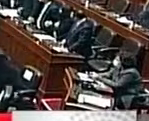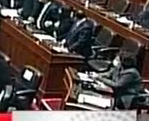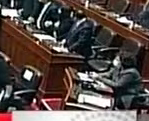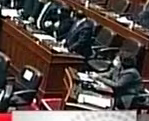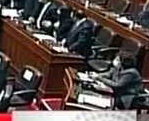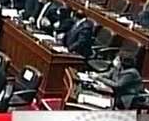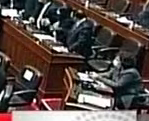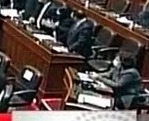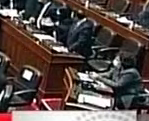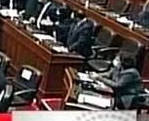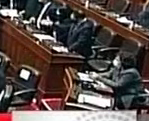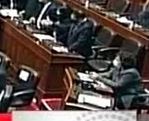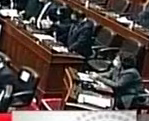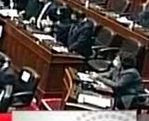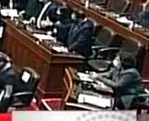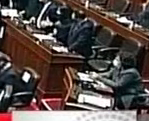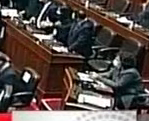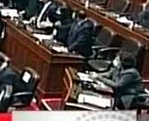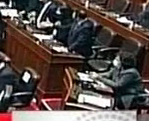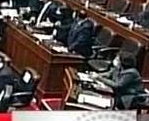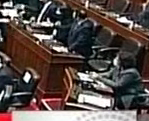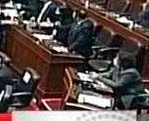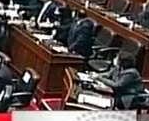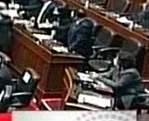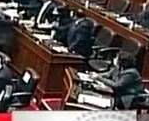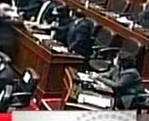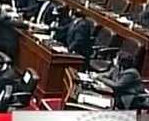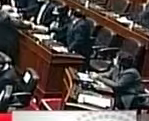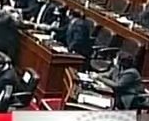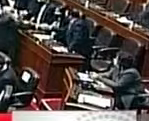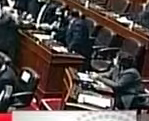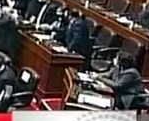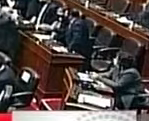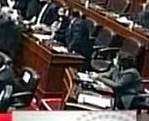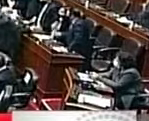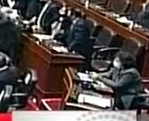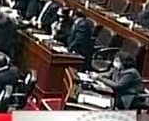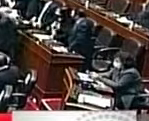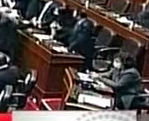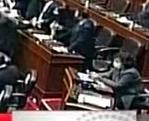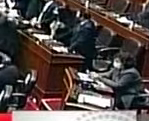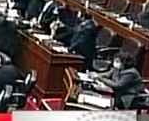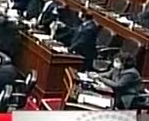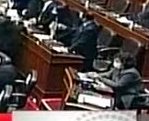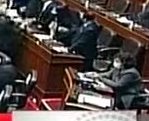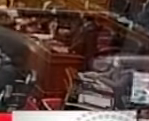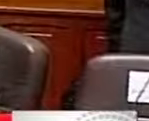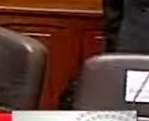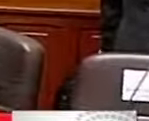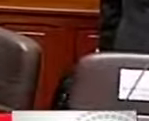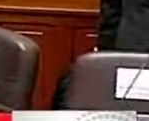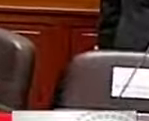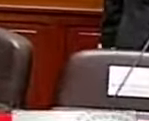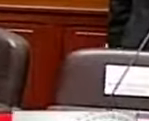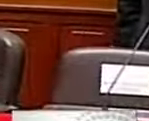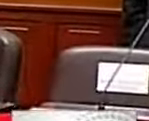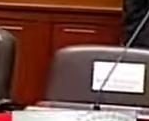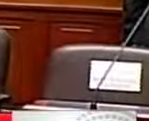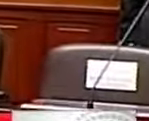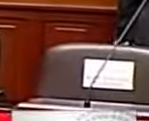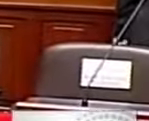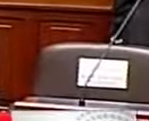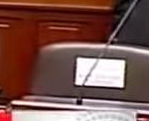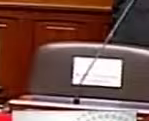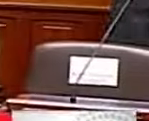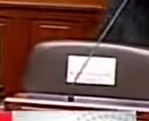de que se dé inicio la sesión. De esa manera ya toman sus ubicaciones también la mesa directiva para dar inicio con esta sesión. Sesión que